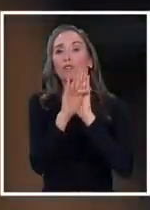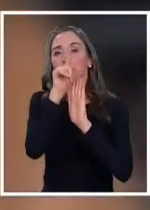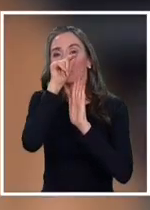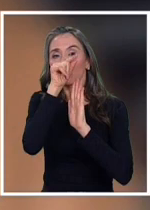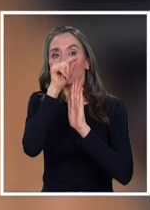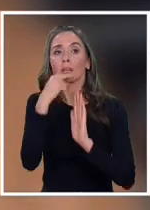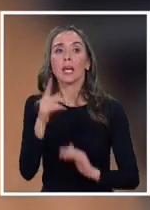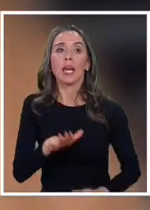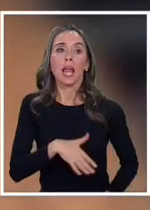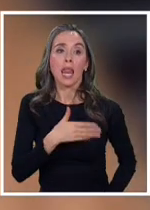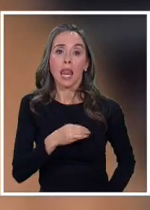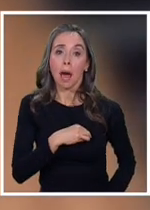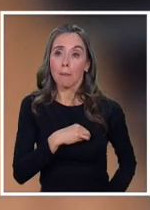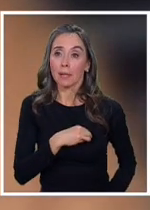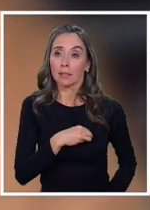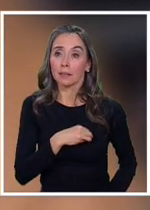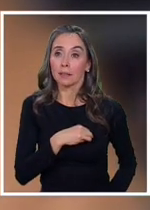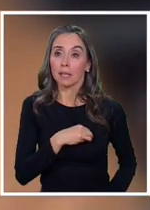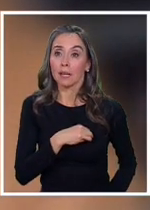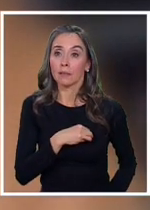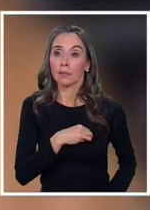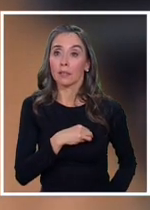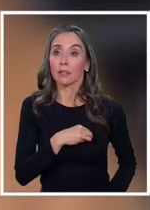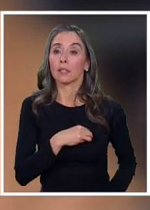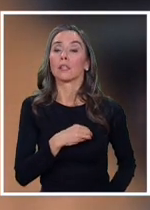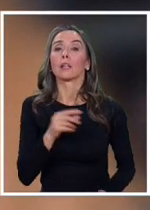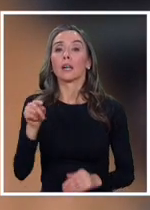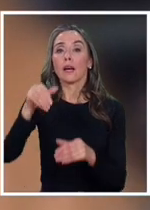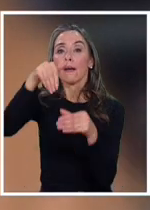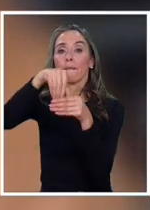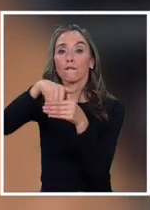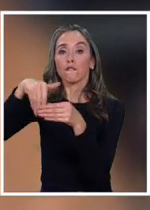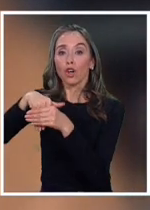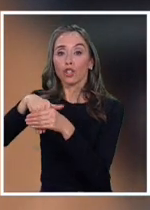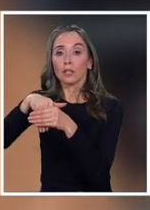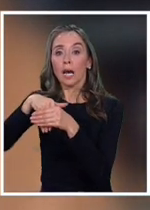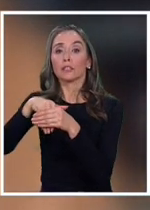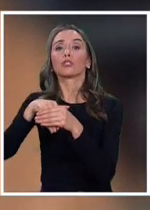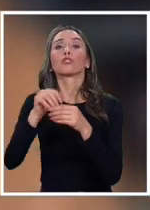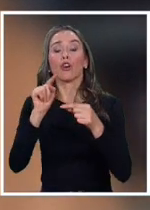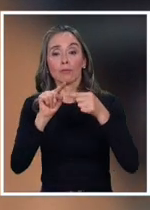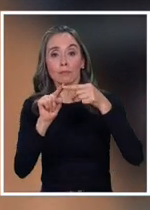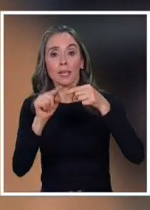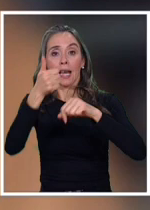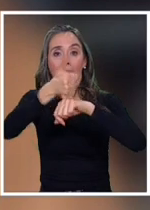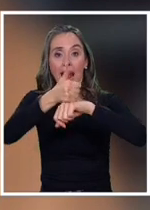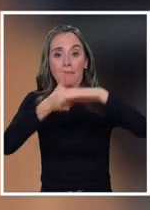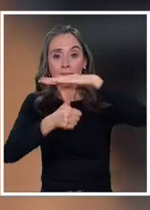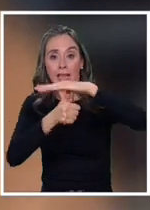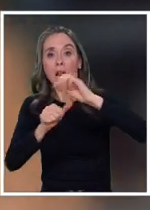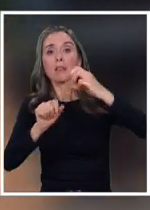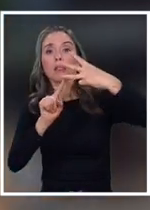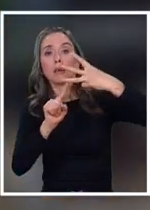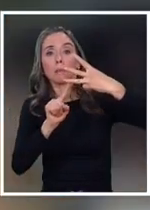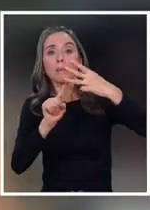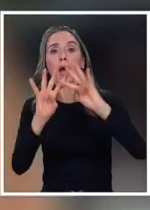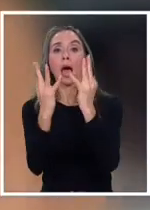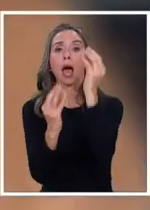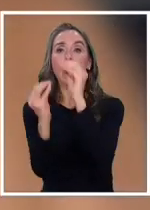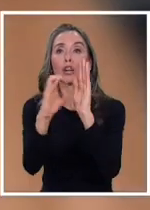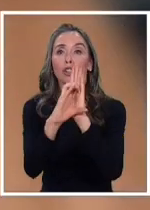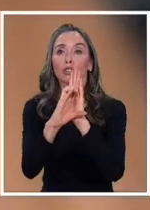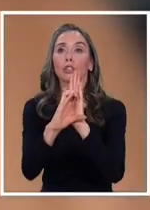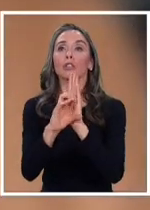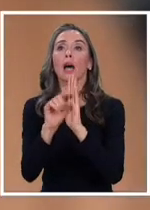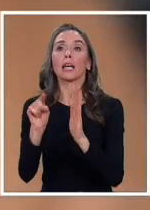sociales. Lamentablemente, se sumó una votación a constituyente, en donde se depositó todo